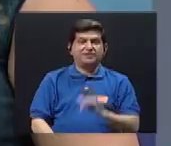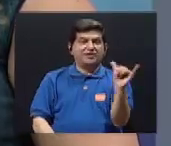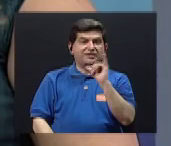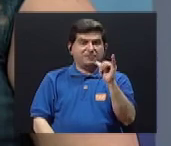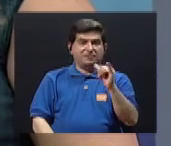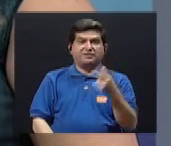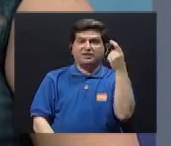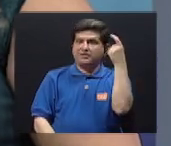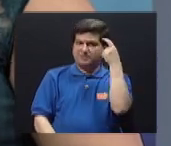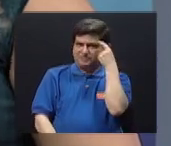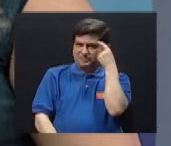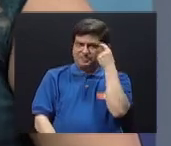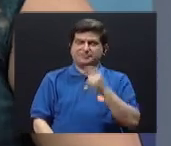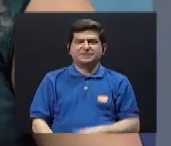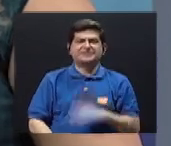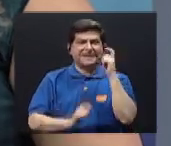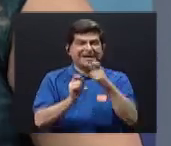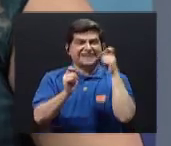y